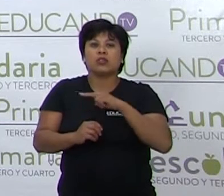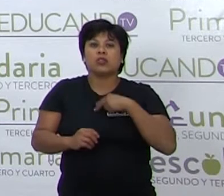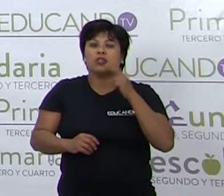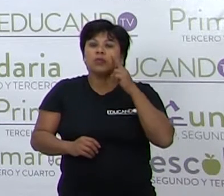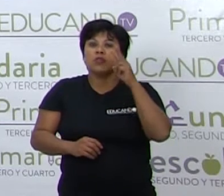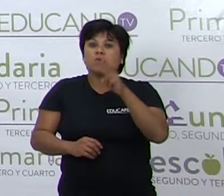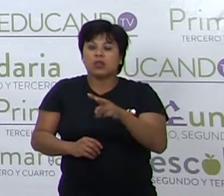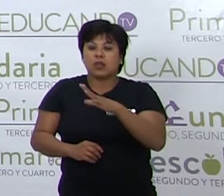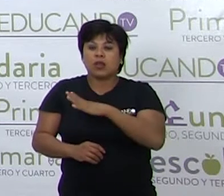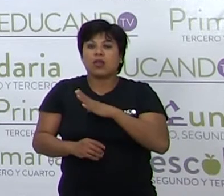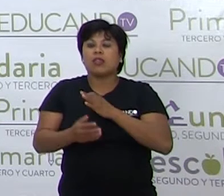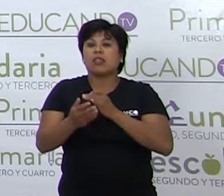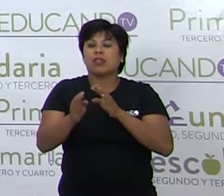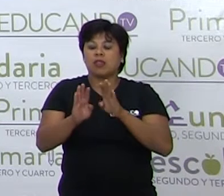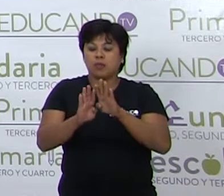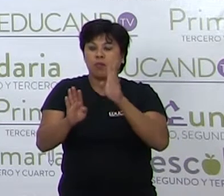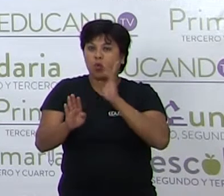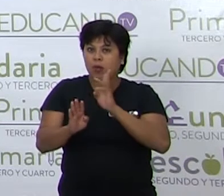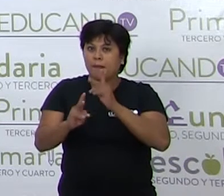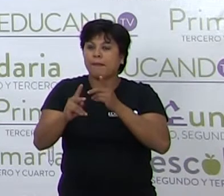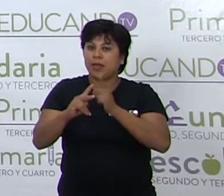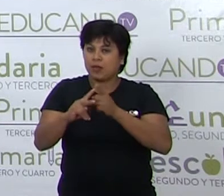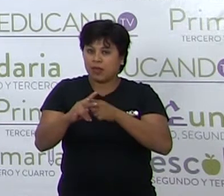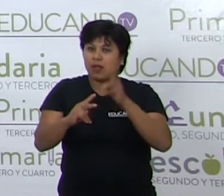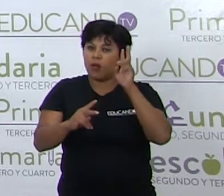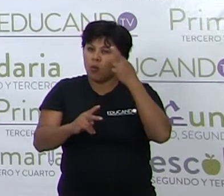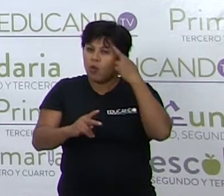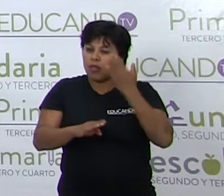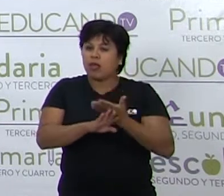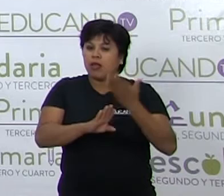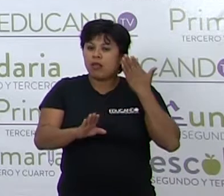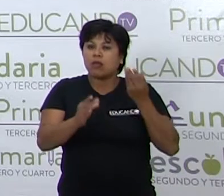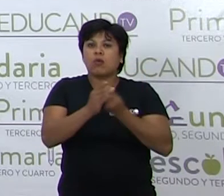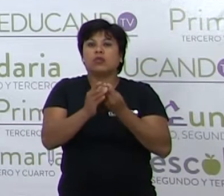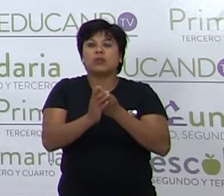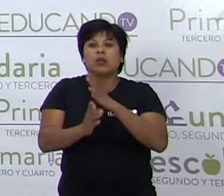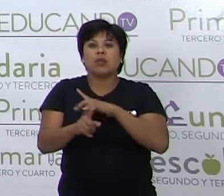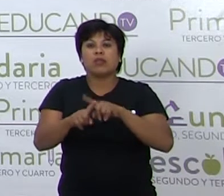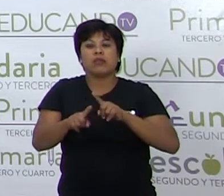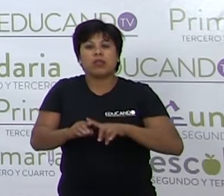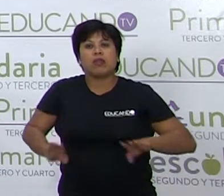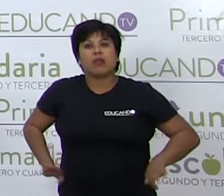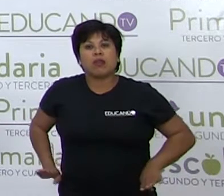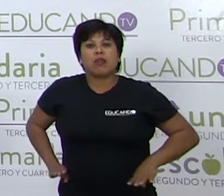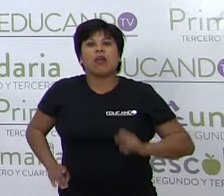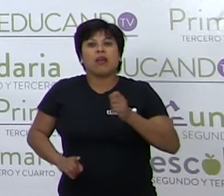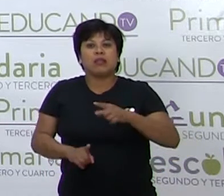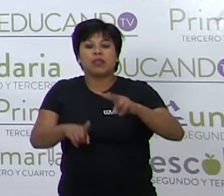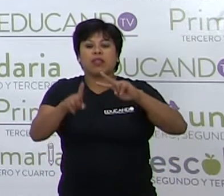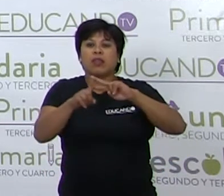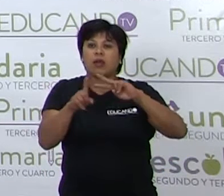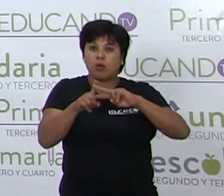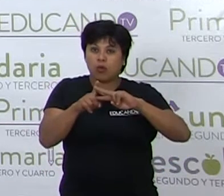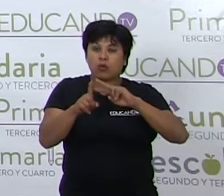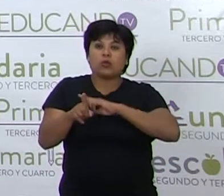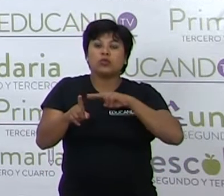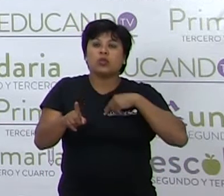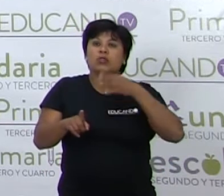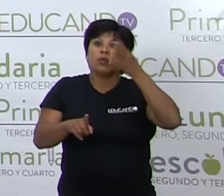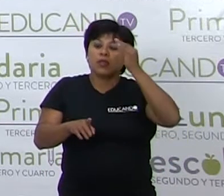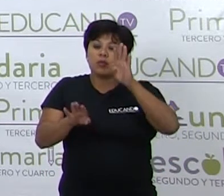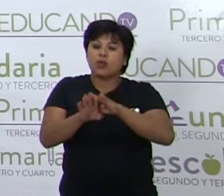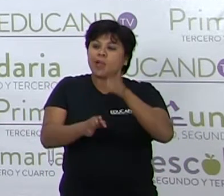y que dejamos un desafío matemático si recuerdan en la sesión anterior estuvimos viendo algunas características de los triángulos y aprendimos a